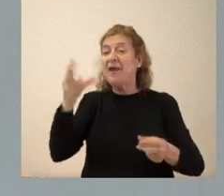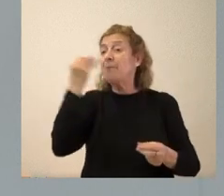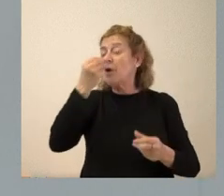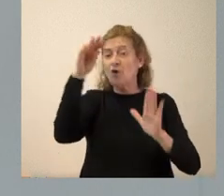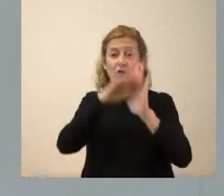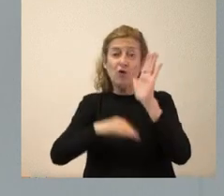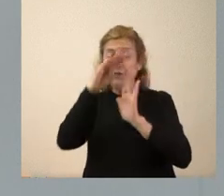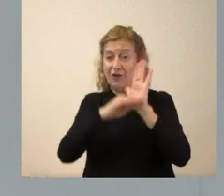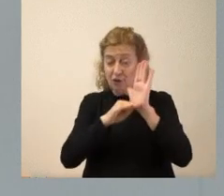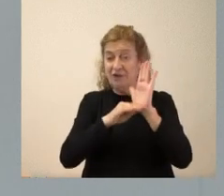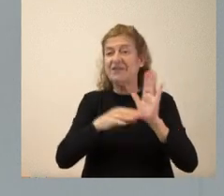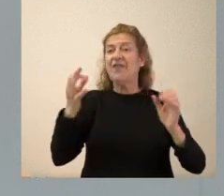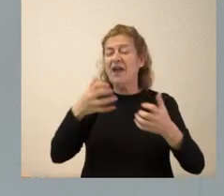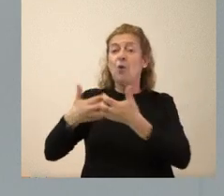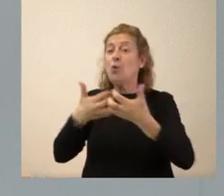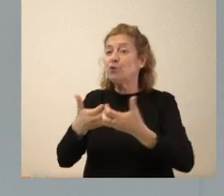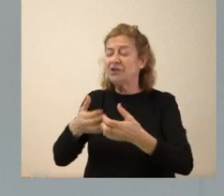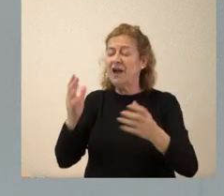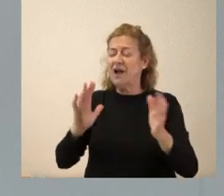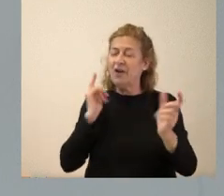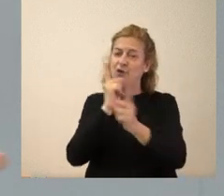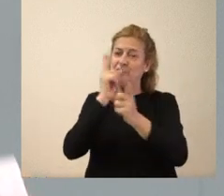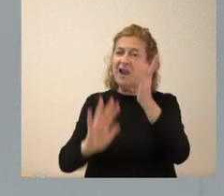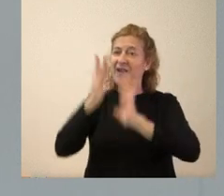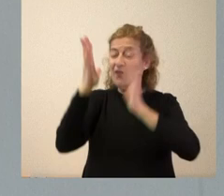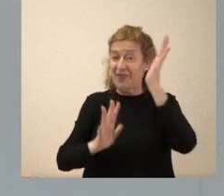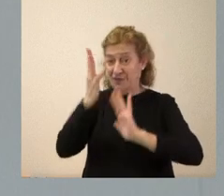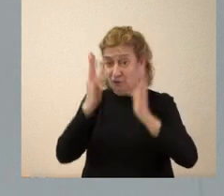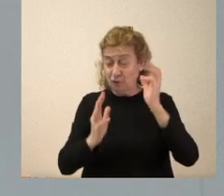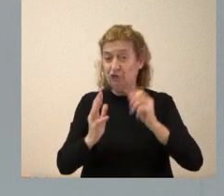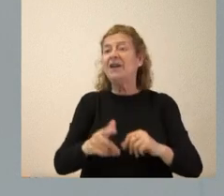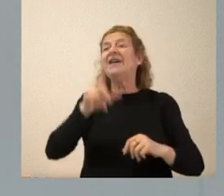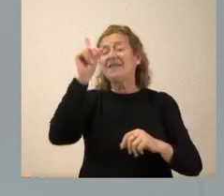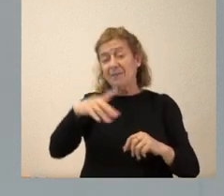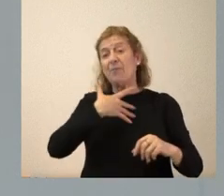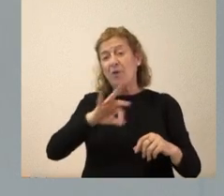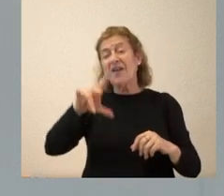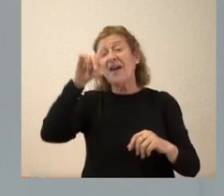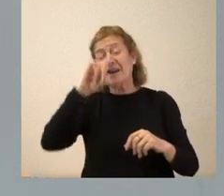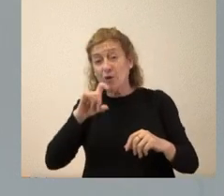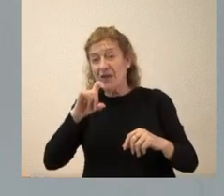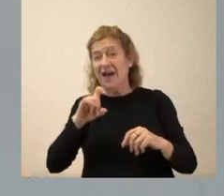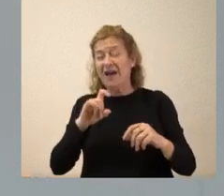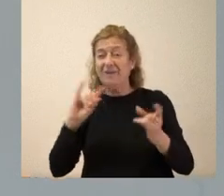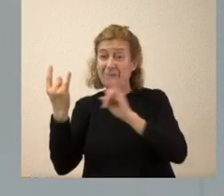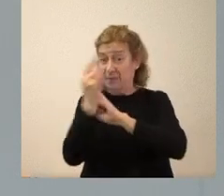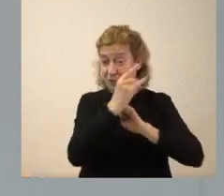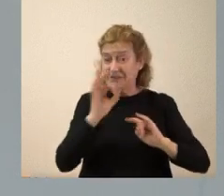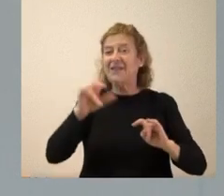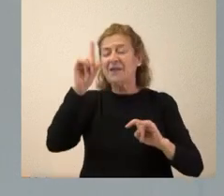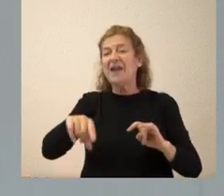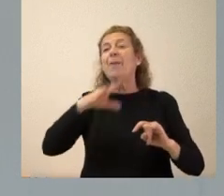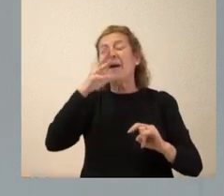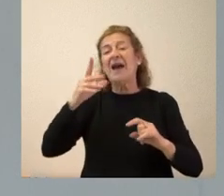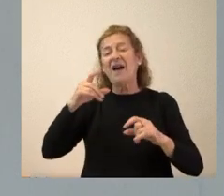del operativo de lucha contra incendios forestales podríamos recordar la financiación para el transporte